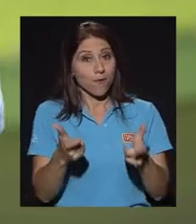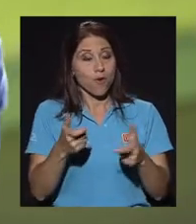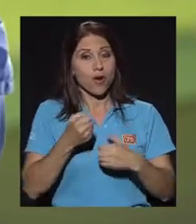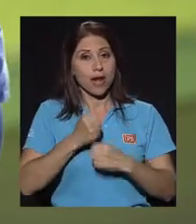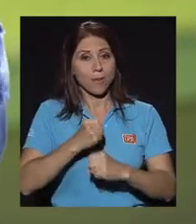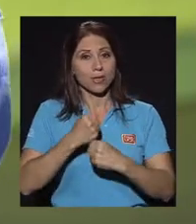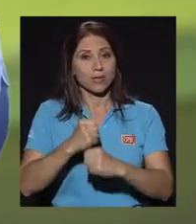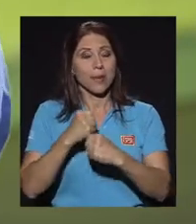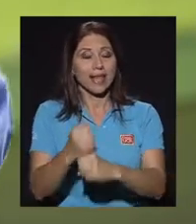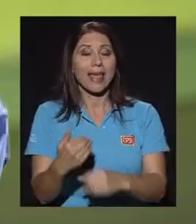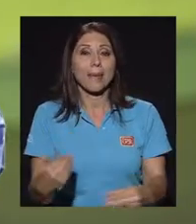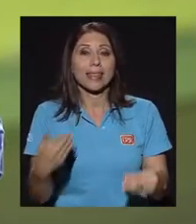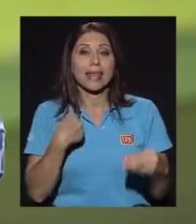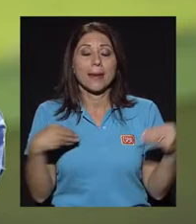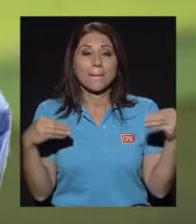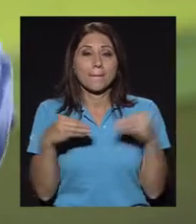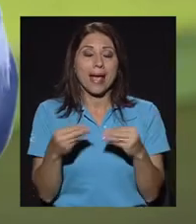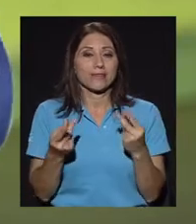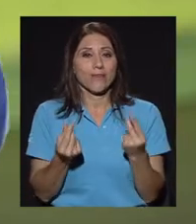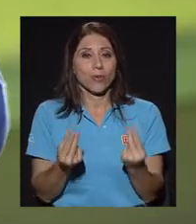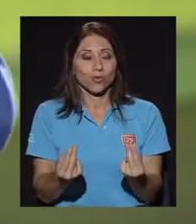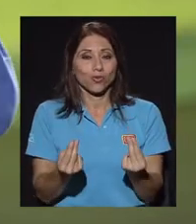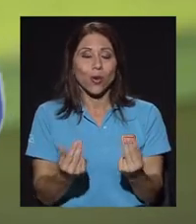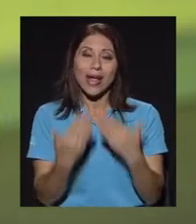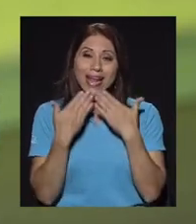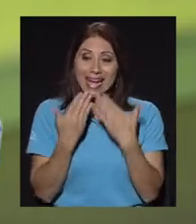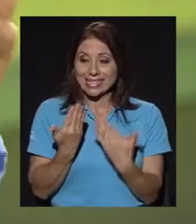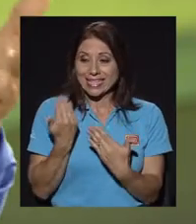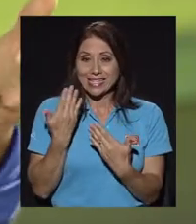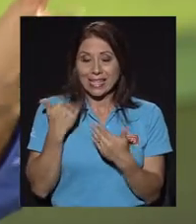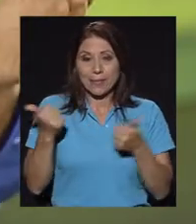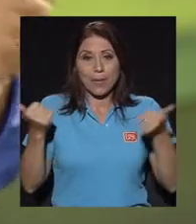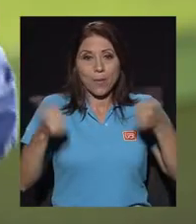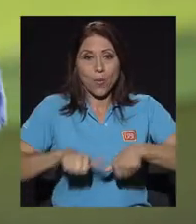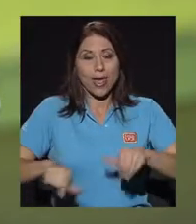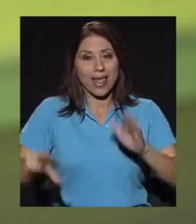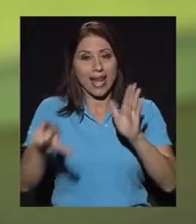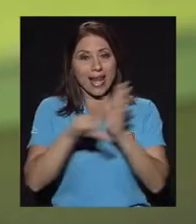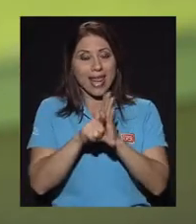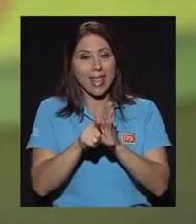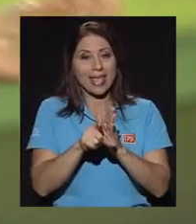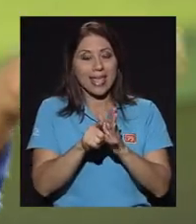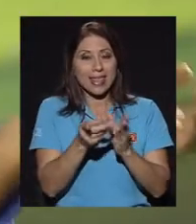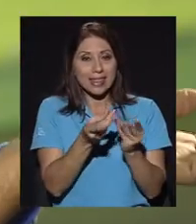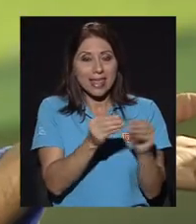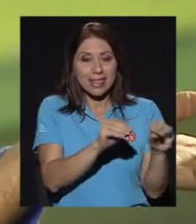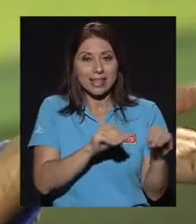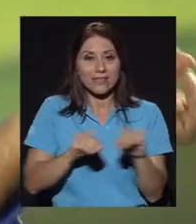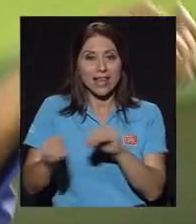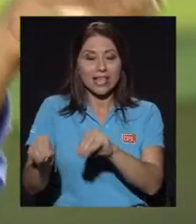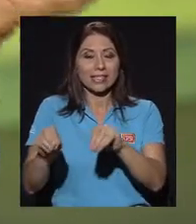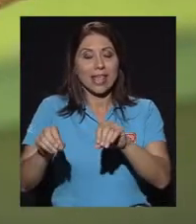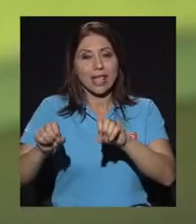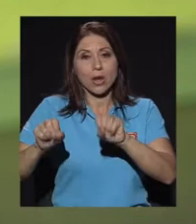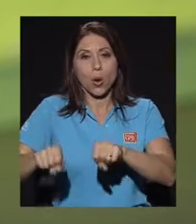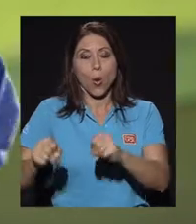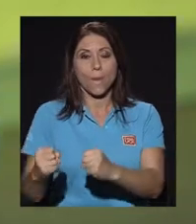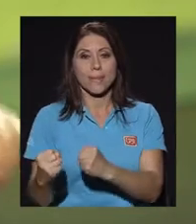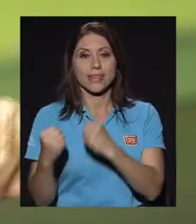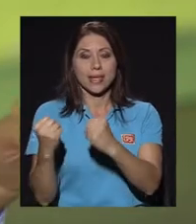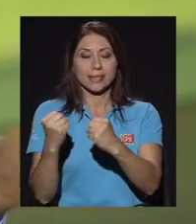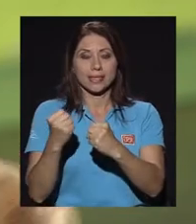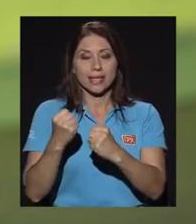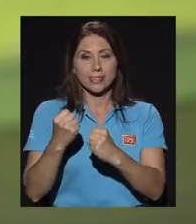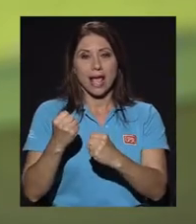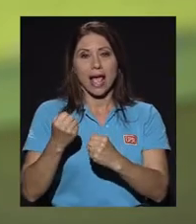va a tener mucho más recursos merced a la recientemente aprobada ley de transferencia de competencias a los gobiernos